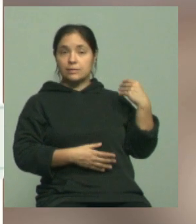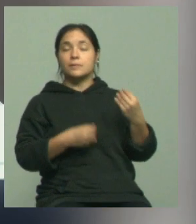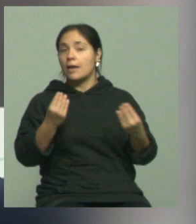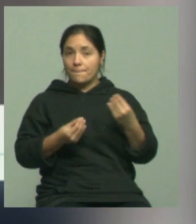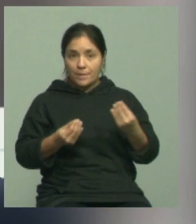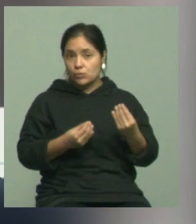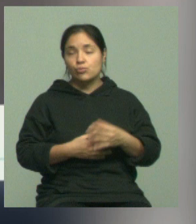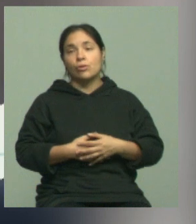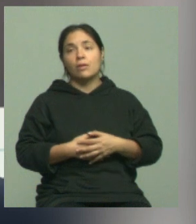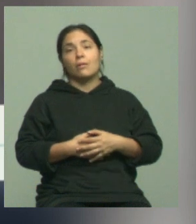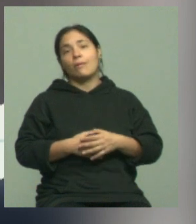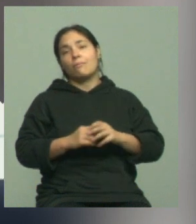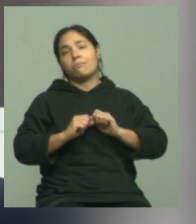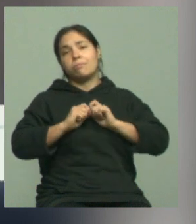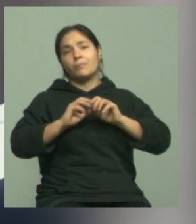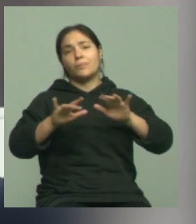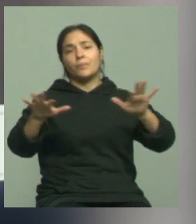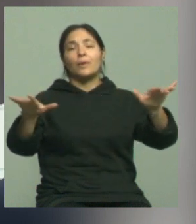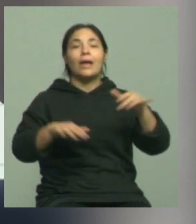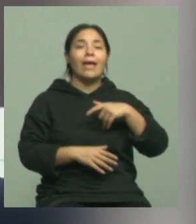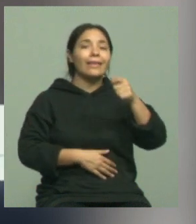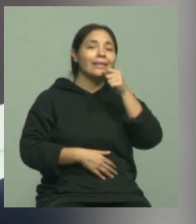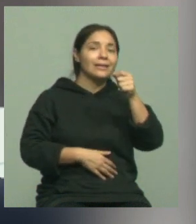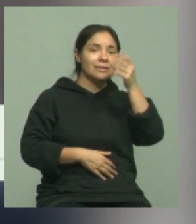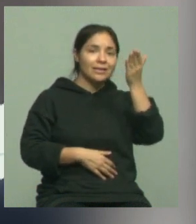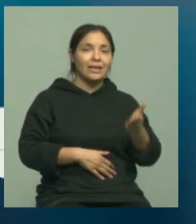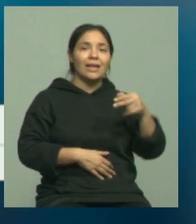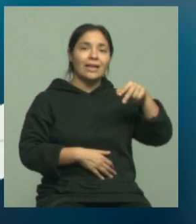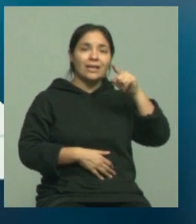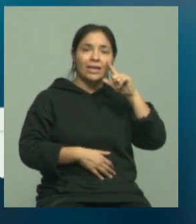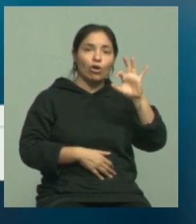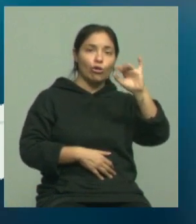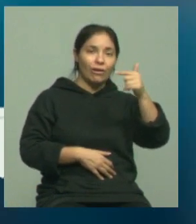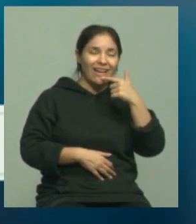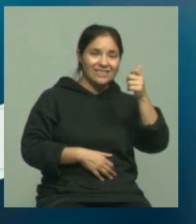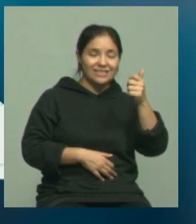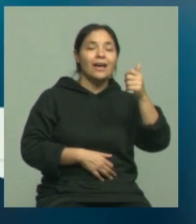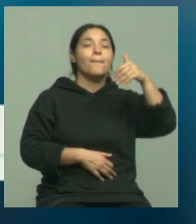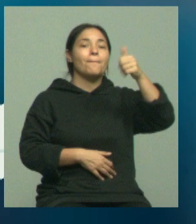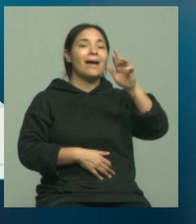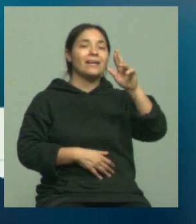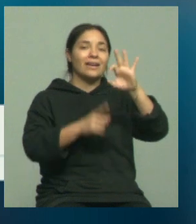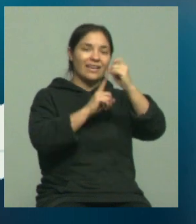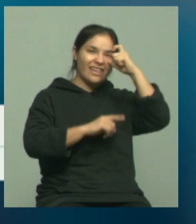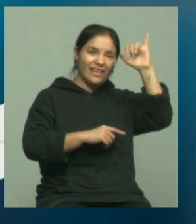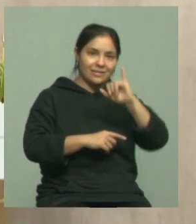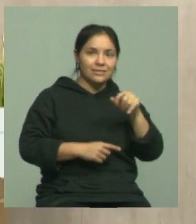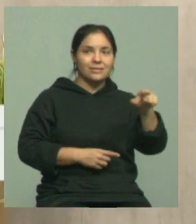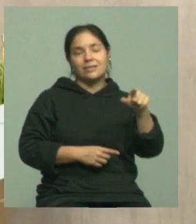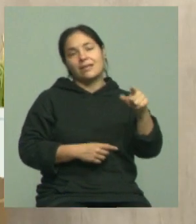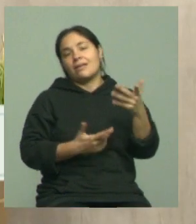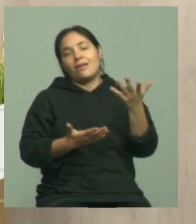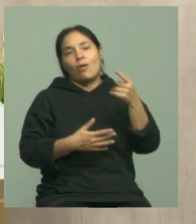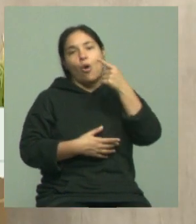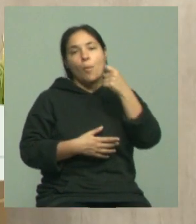tomó relevancia pública una entrevista que dio Nicolás Márquez, un ideólogo, si se quiere, teórico, libertario,